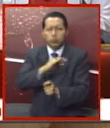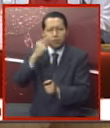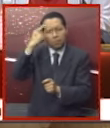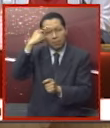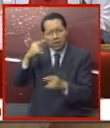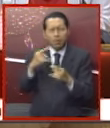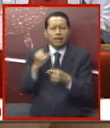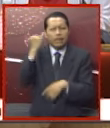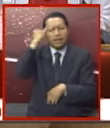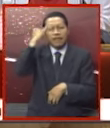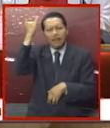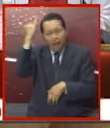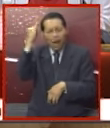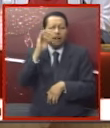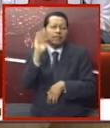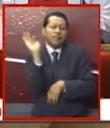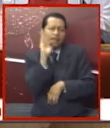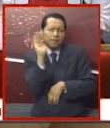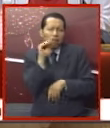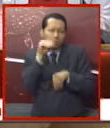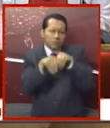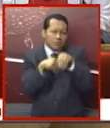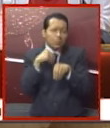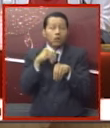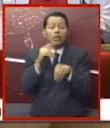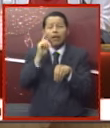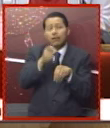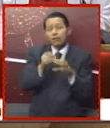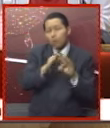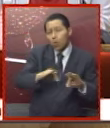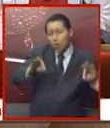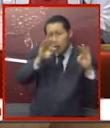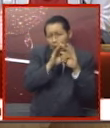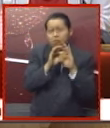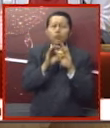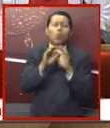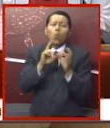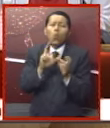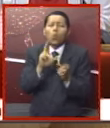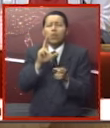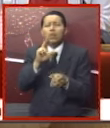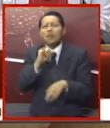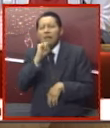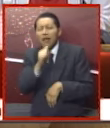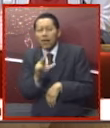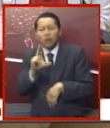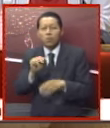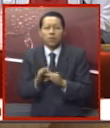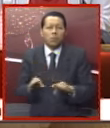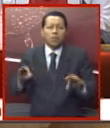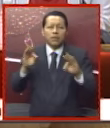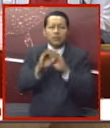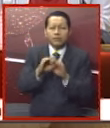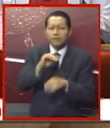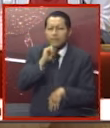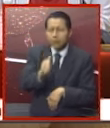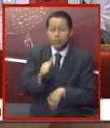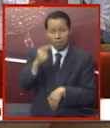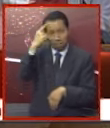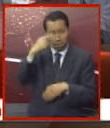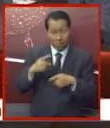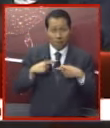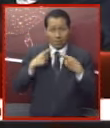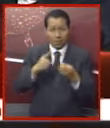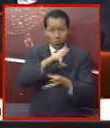hipótesis, que puedan distinguir entre lo que importa y lo que no importa. Es decir, que les demos las herramientas para que a lo largo de la vida tengan